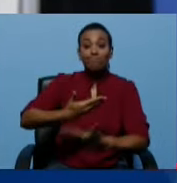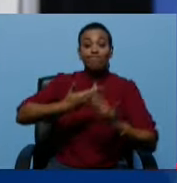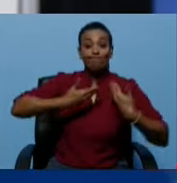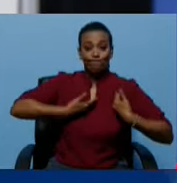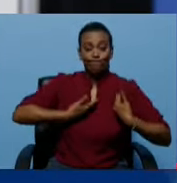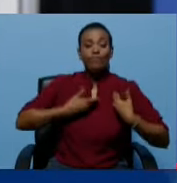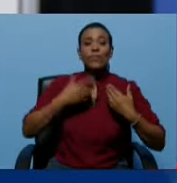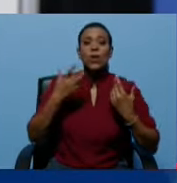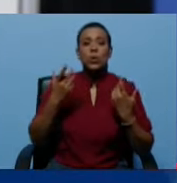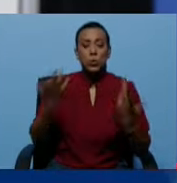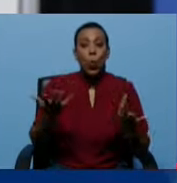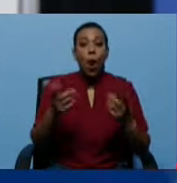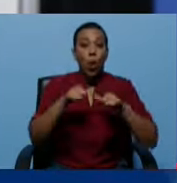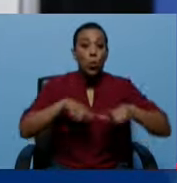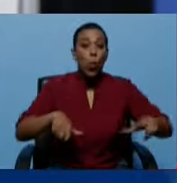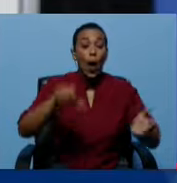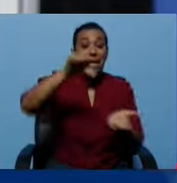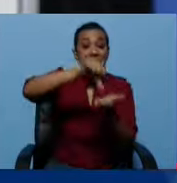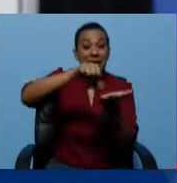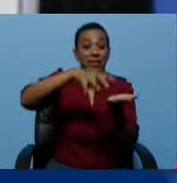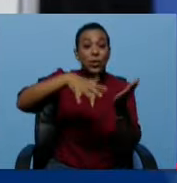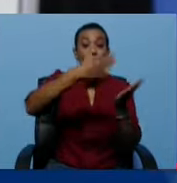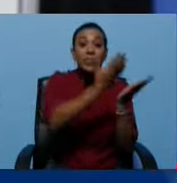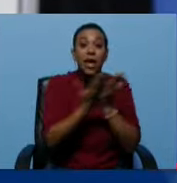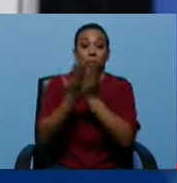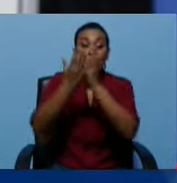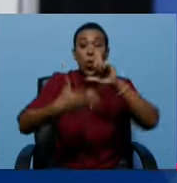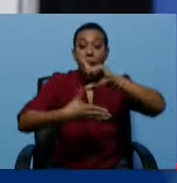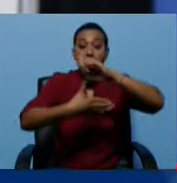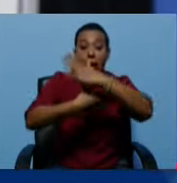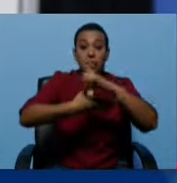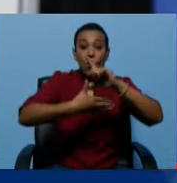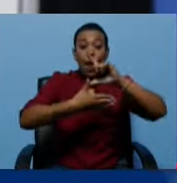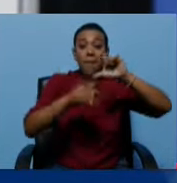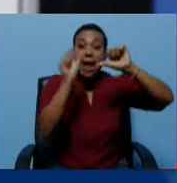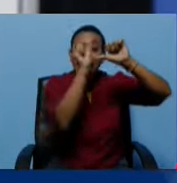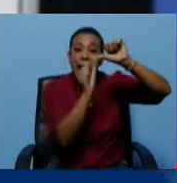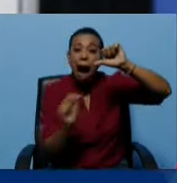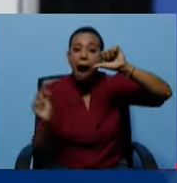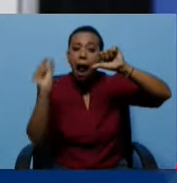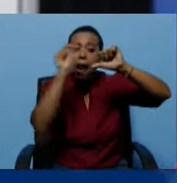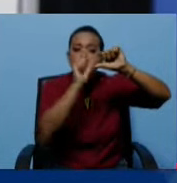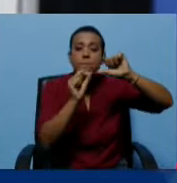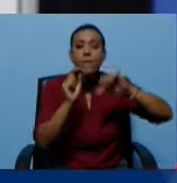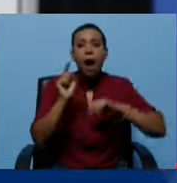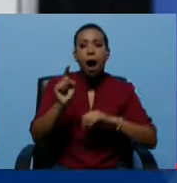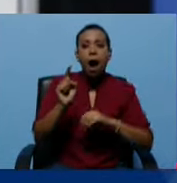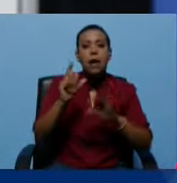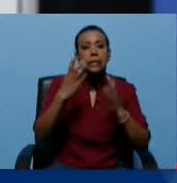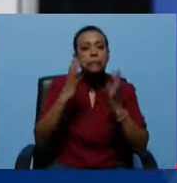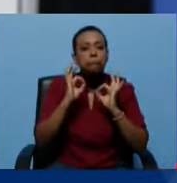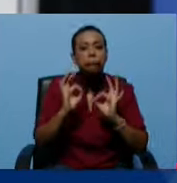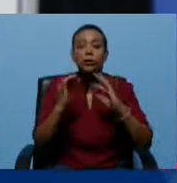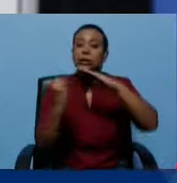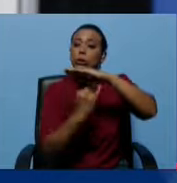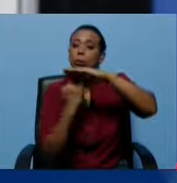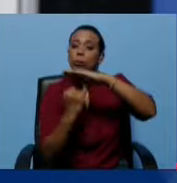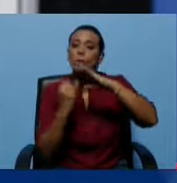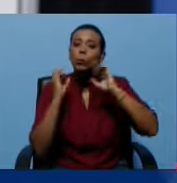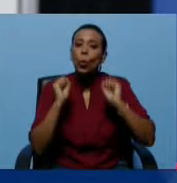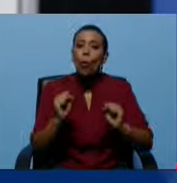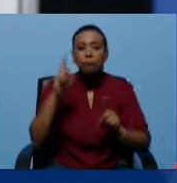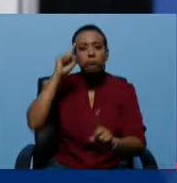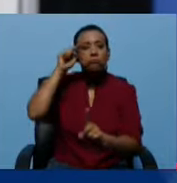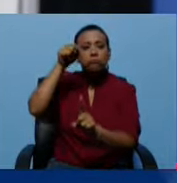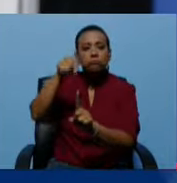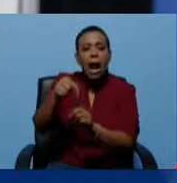encomendado de colocar al Centro de Estudios Latinoamericanos y del Caribe Rómulo Gallegos como una gran institución